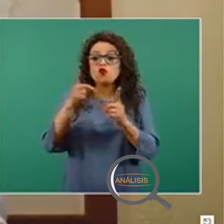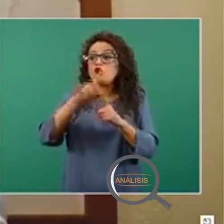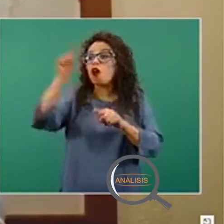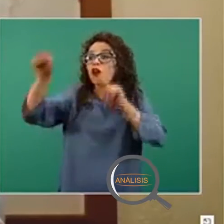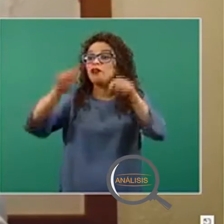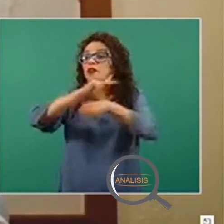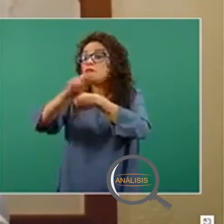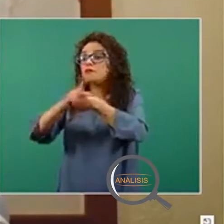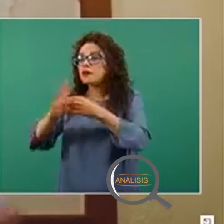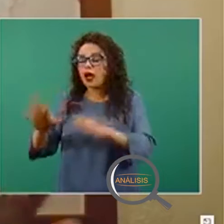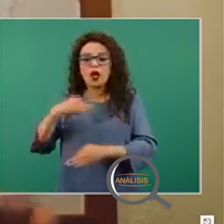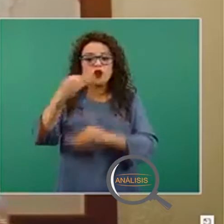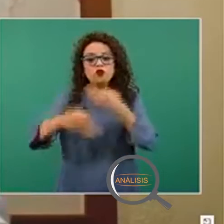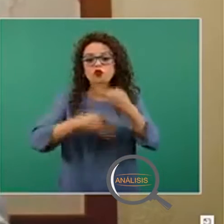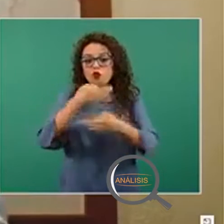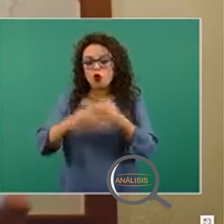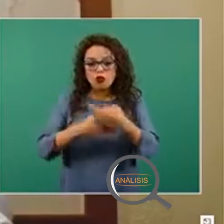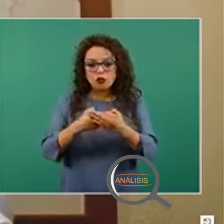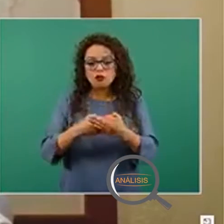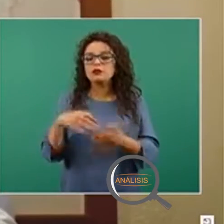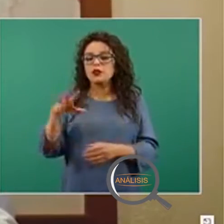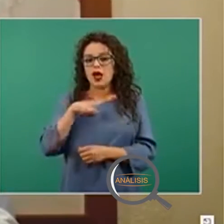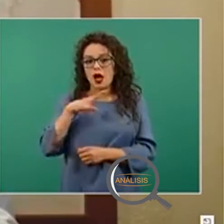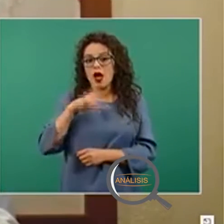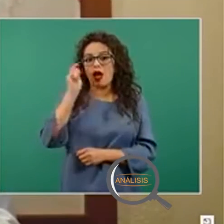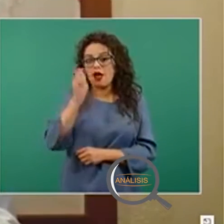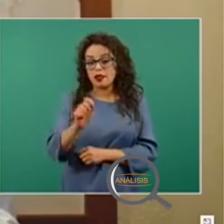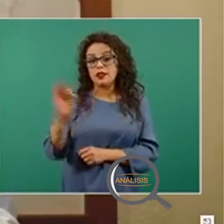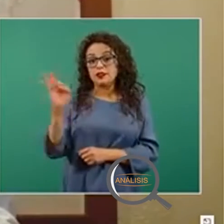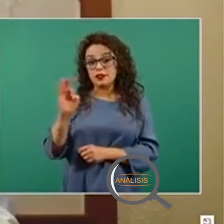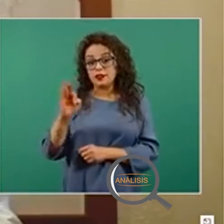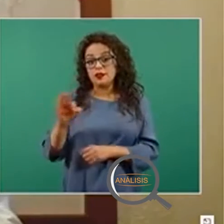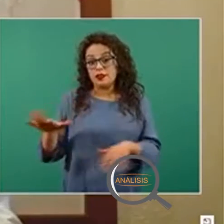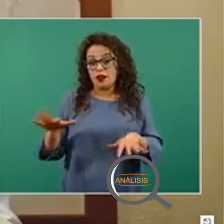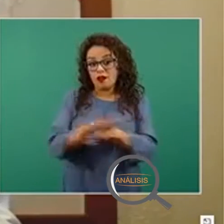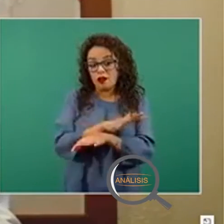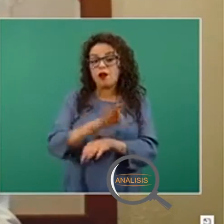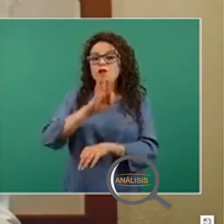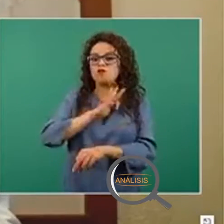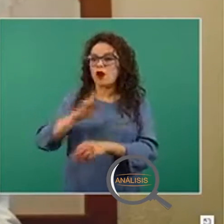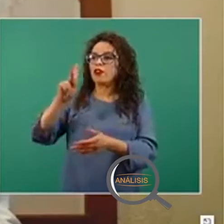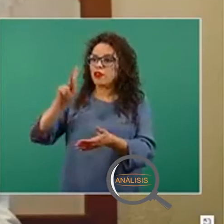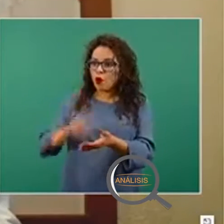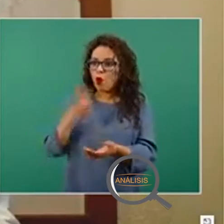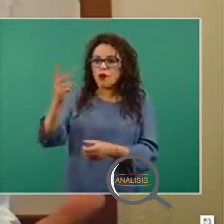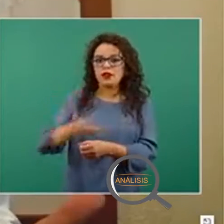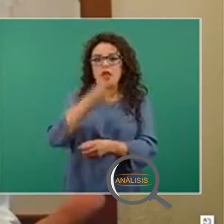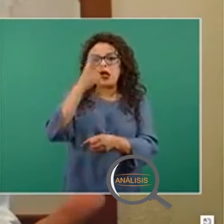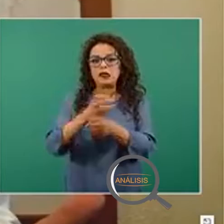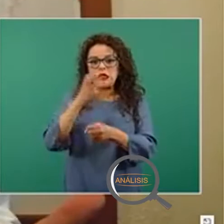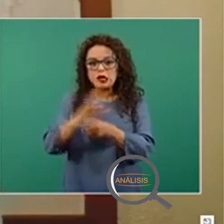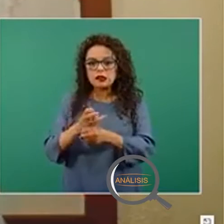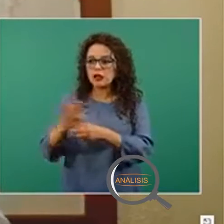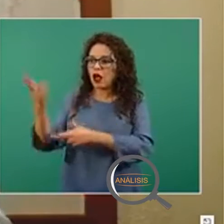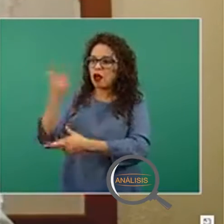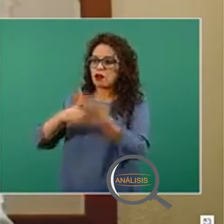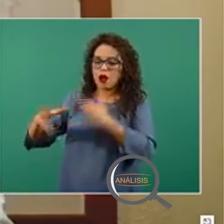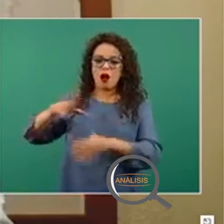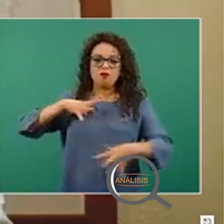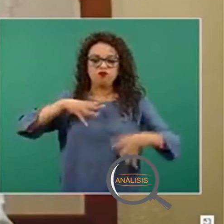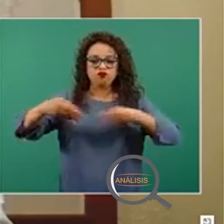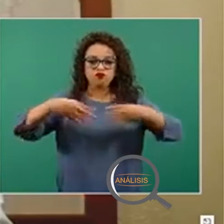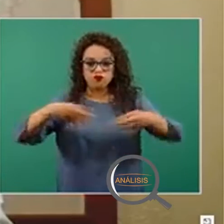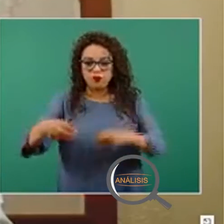la posibilidad de que haya un cambio y empecemos a tener una siguiente ola. Queremos una tercera ola, hay que mantener